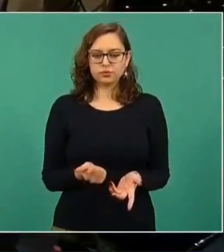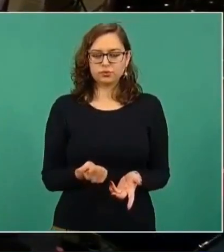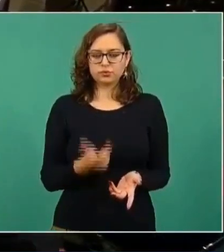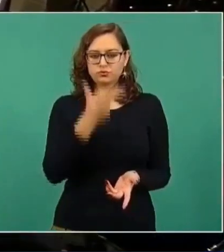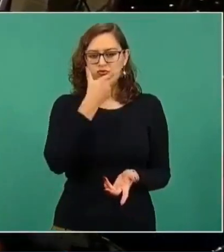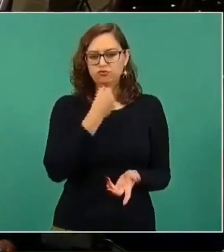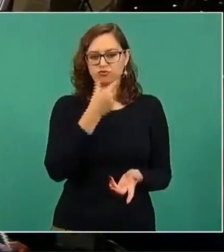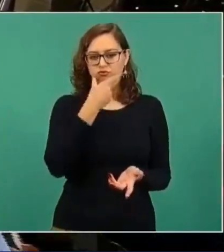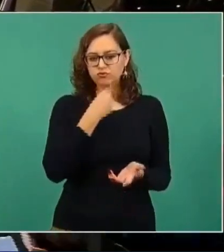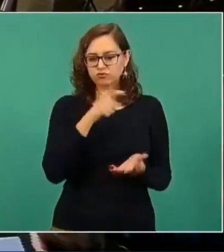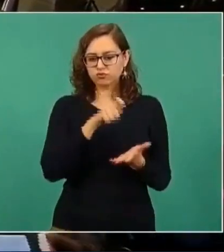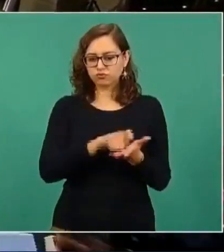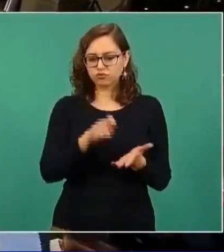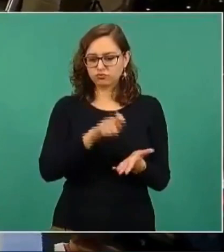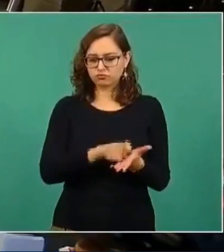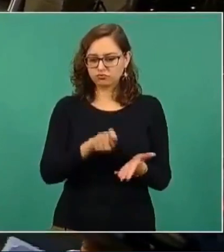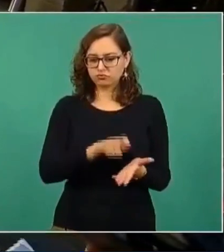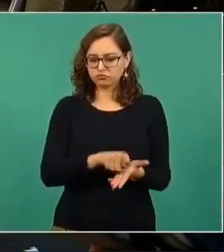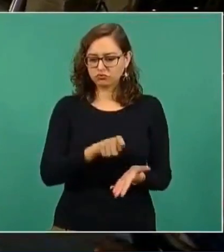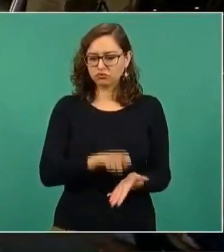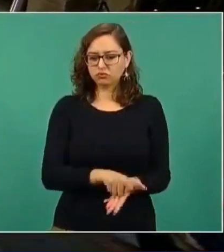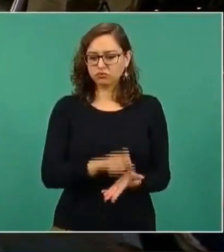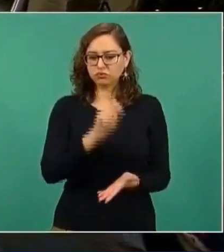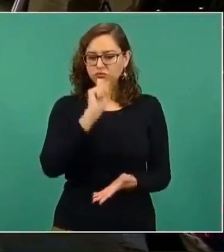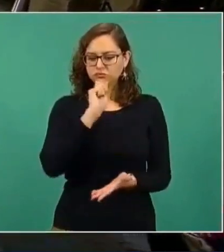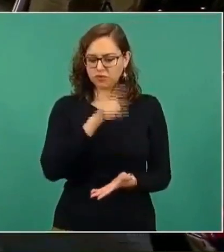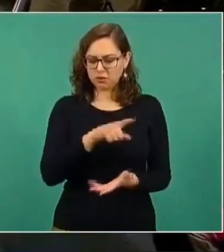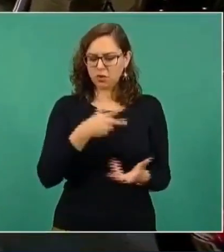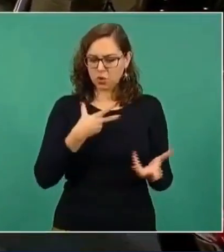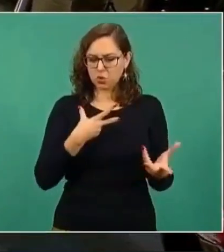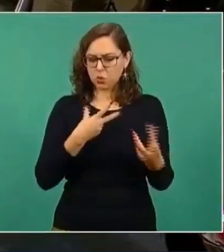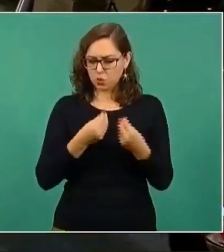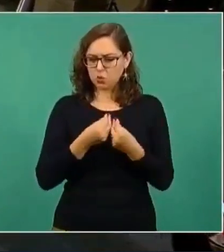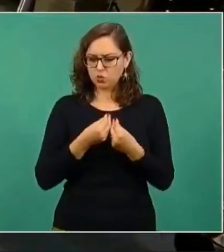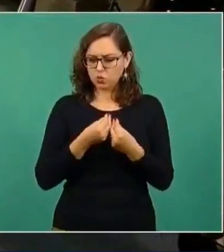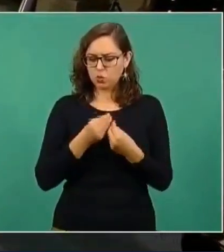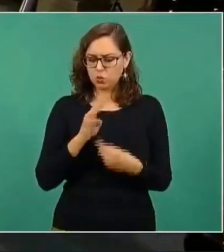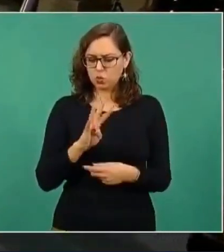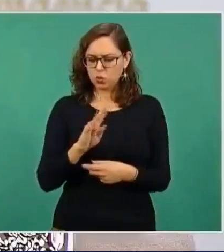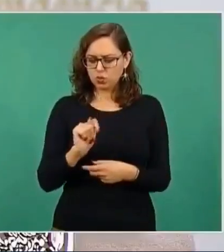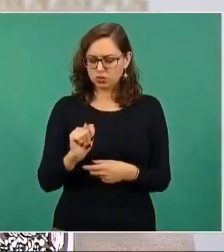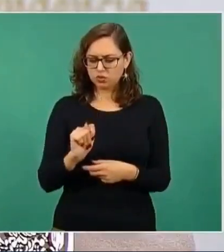escritor y también simpatizante del movimiento nuestro,